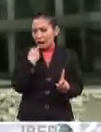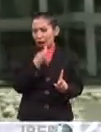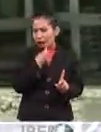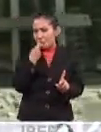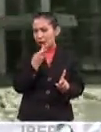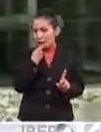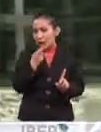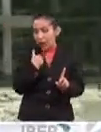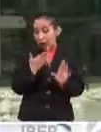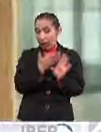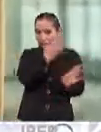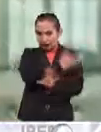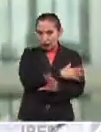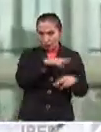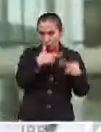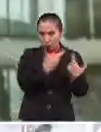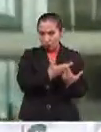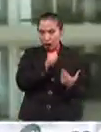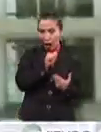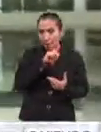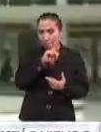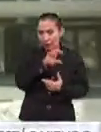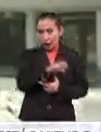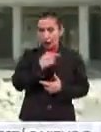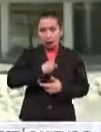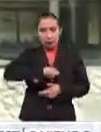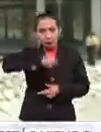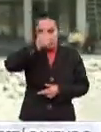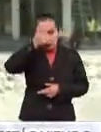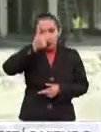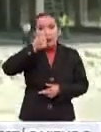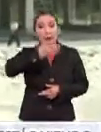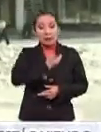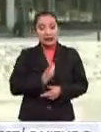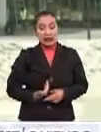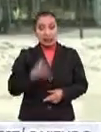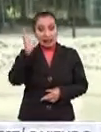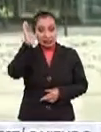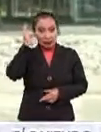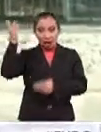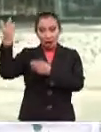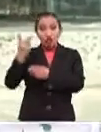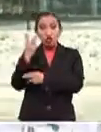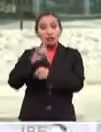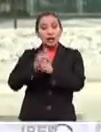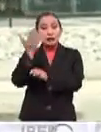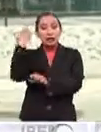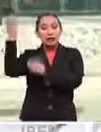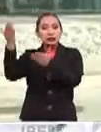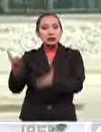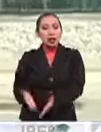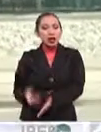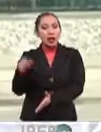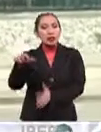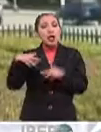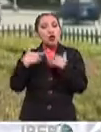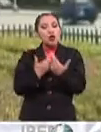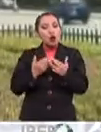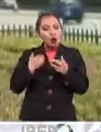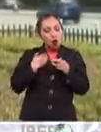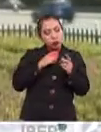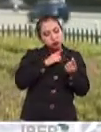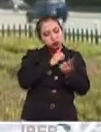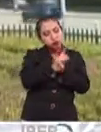vio desde incluso antes de la reunión de APEC, porque el presidente de China llegó dos días antes, fue la reunión